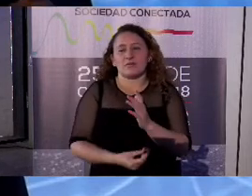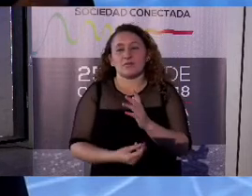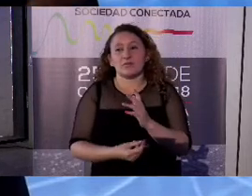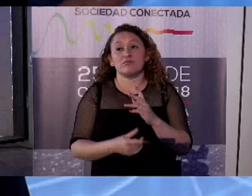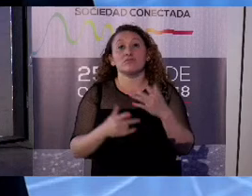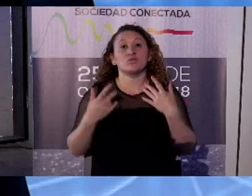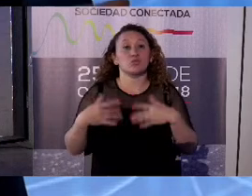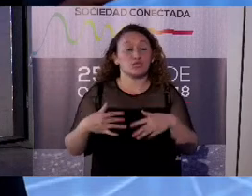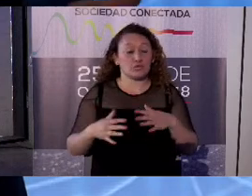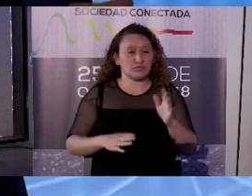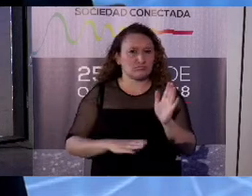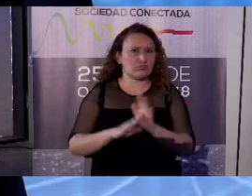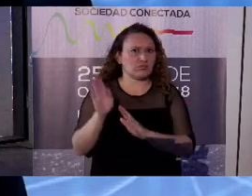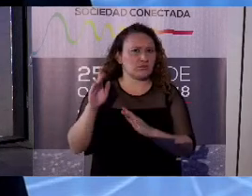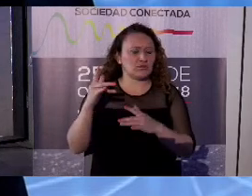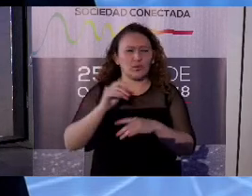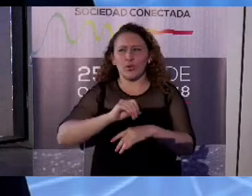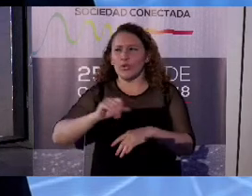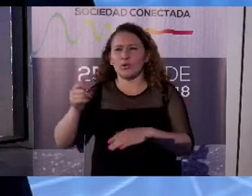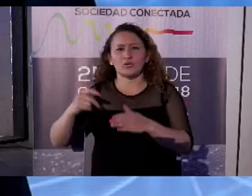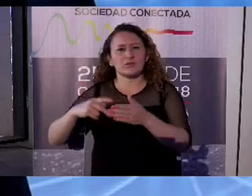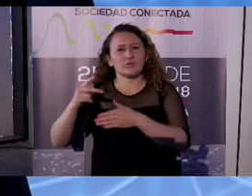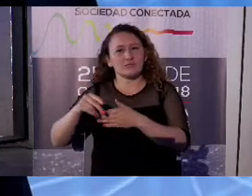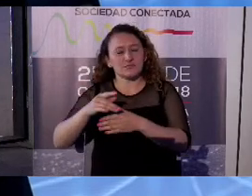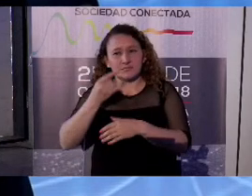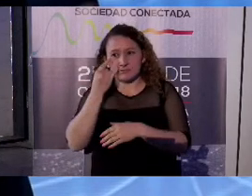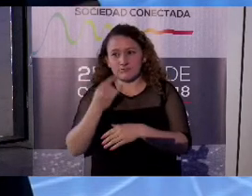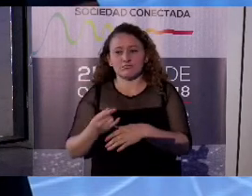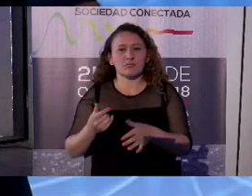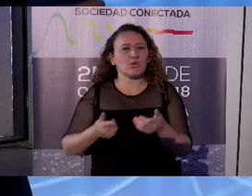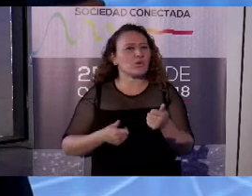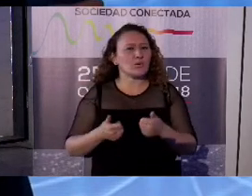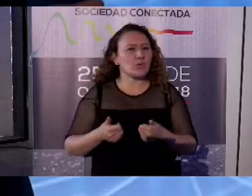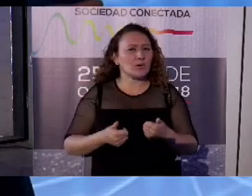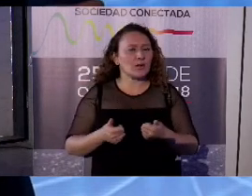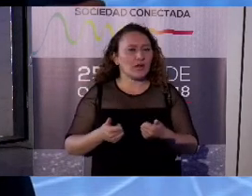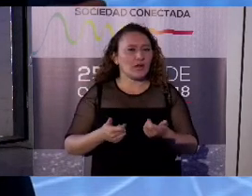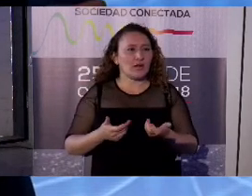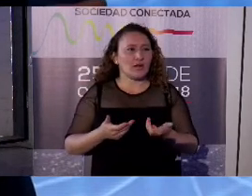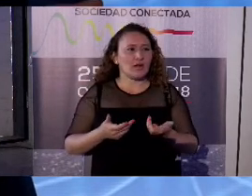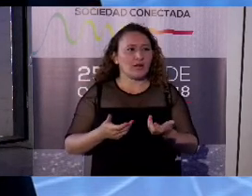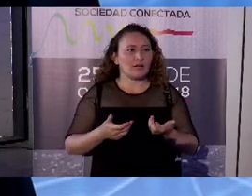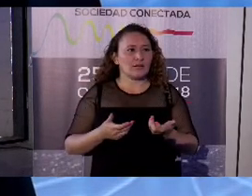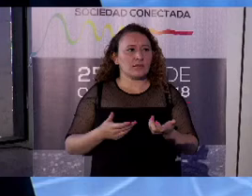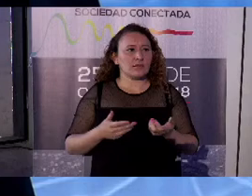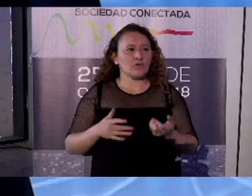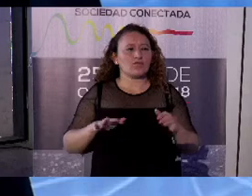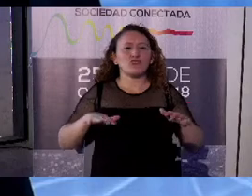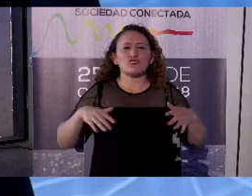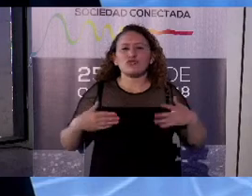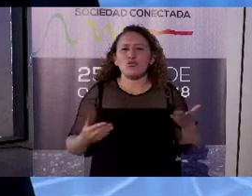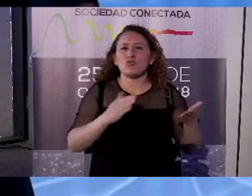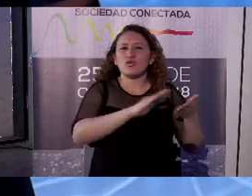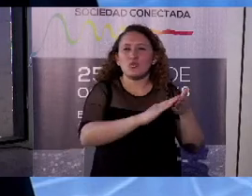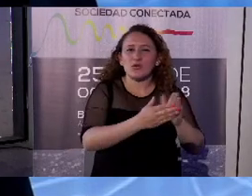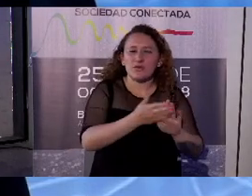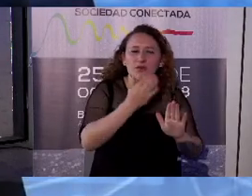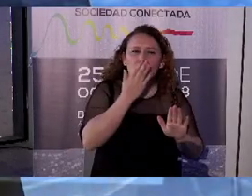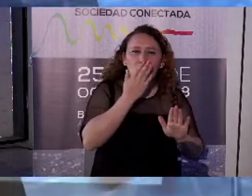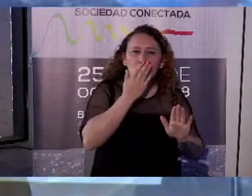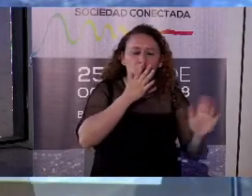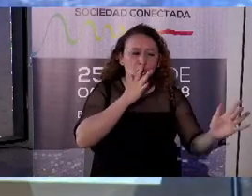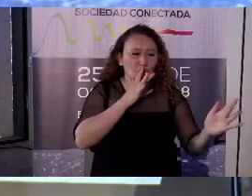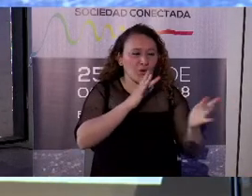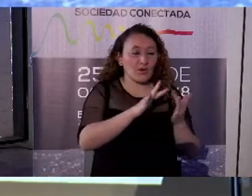exitoso otro proyecto muy interesante que han desarrollado que es sobre cómo conectar a las comunidades indígenas pero